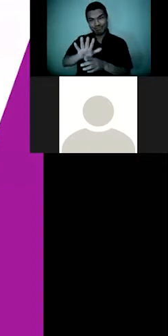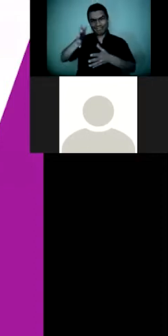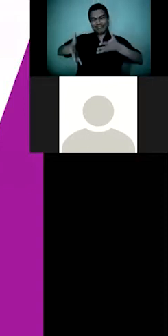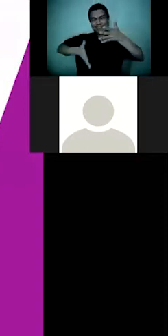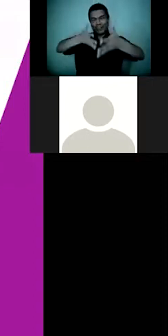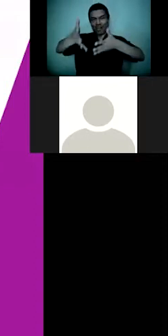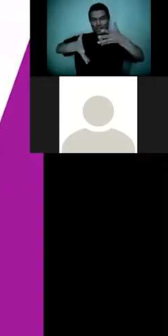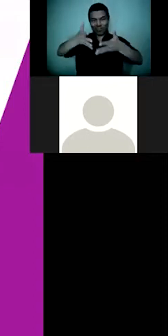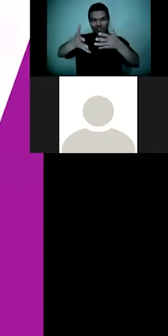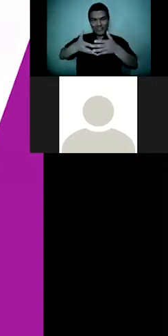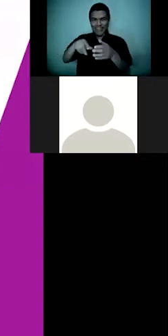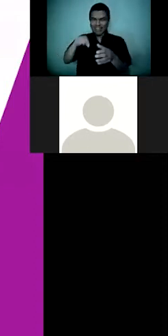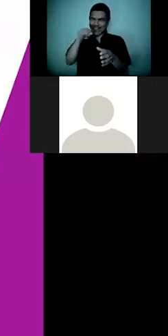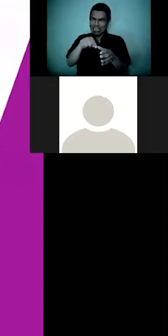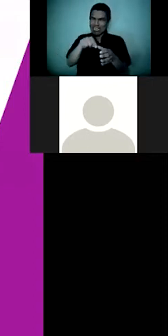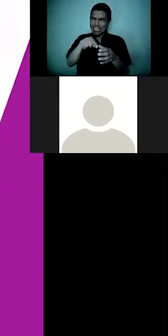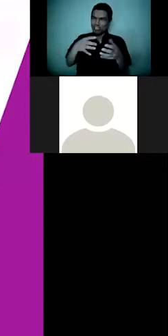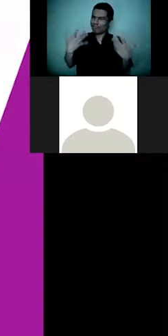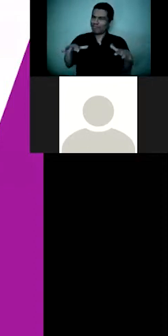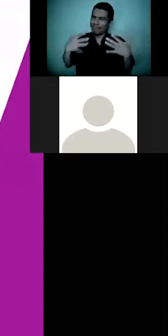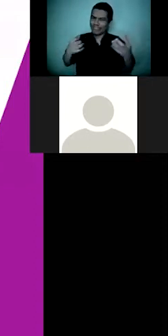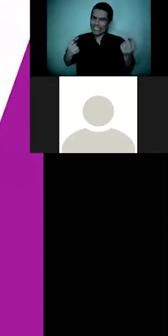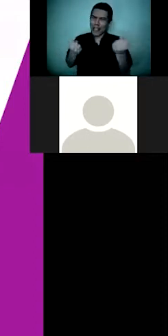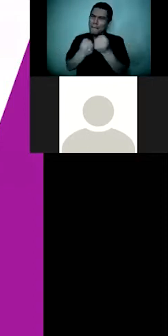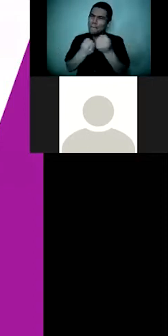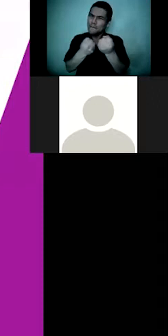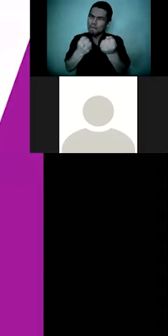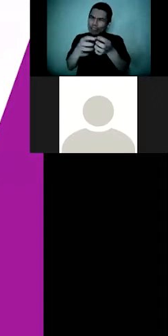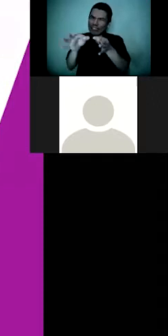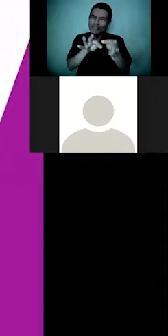Bueno, si vemos a la persona sorda que utiliza su lengua de señas,